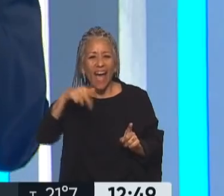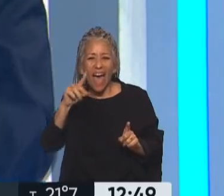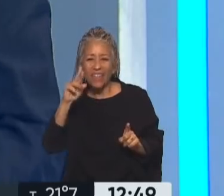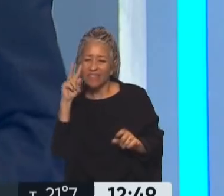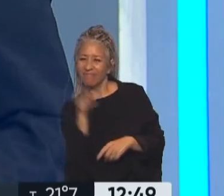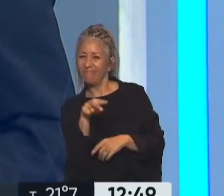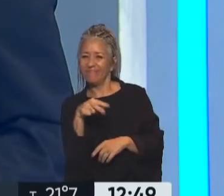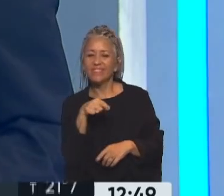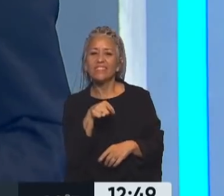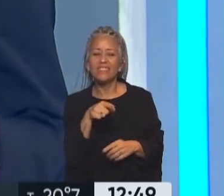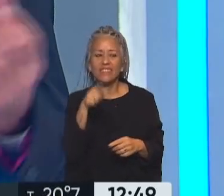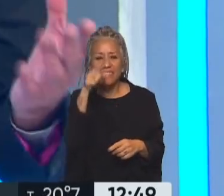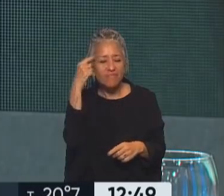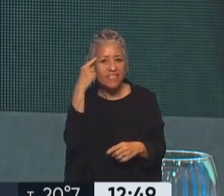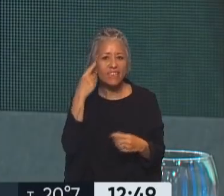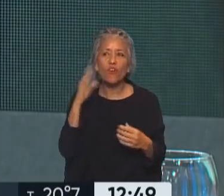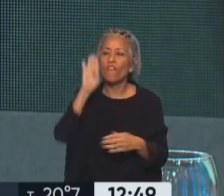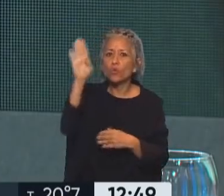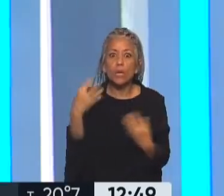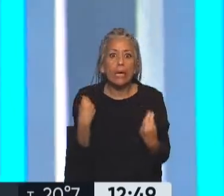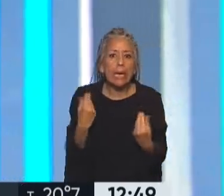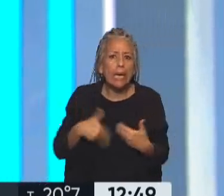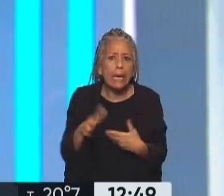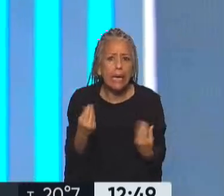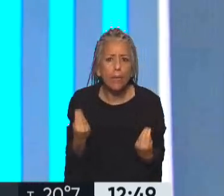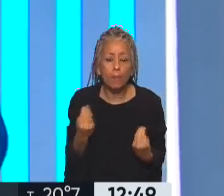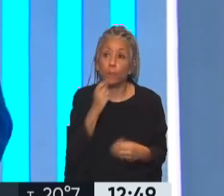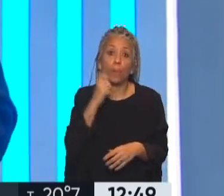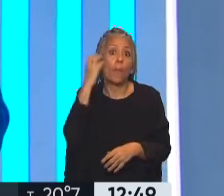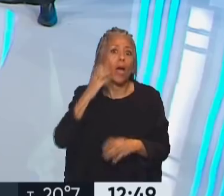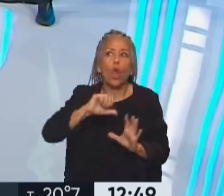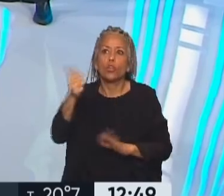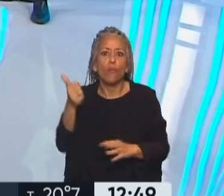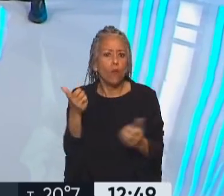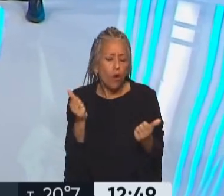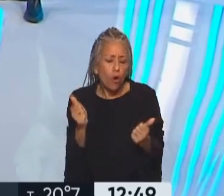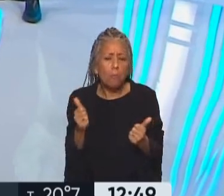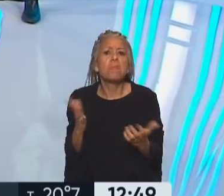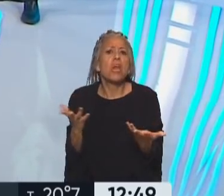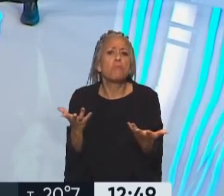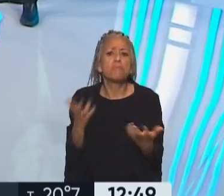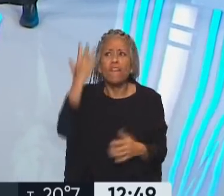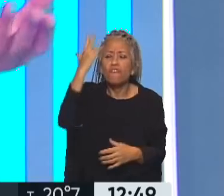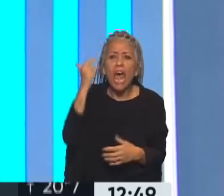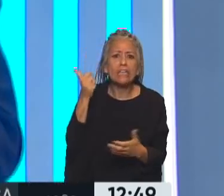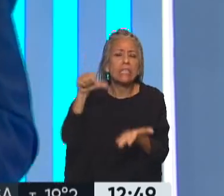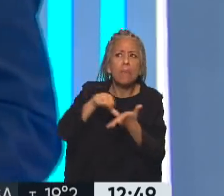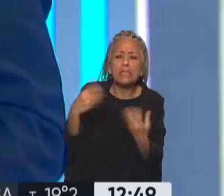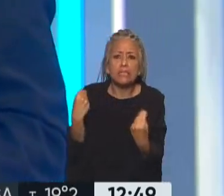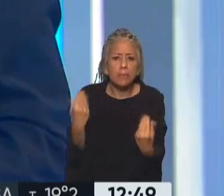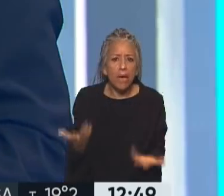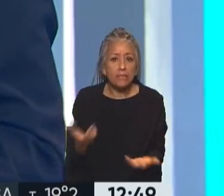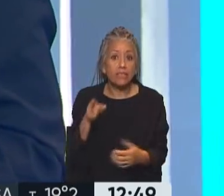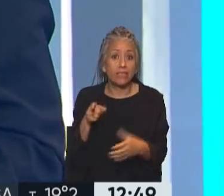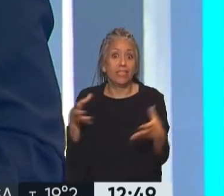bueno, qué va a pasar en un futuro, más allá que gane o no, triunfe Macron, qué va a suceder con el futuro de Francia, con el futuro justamente de este